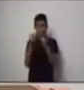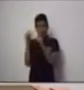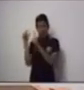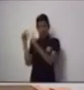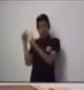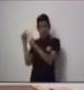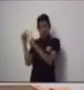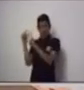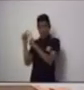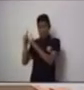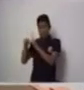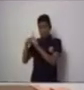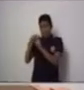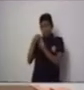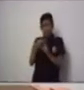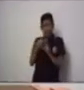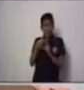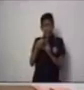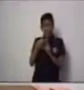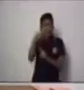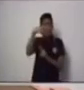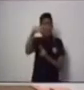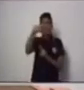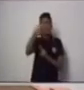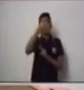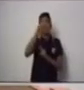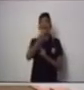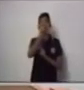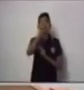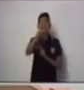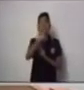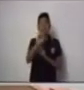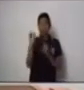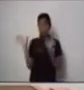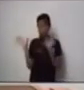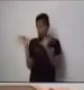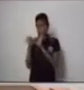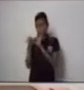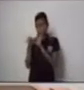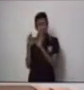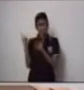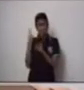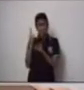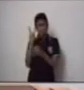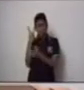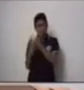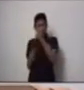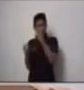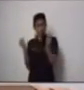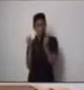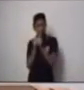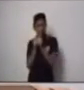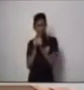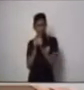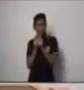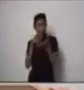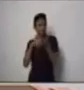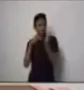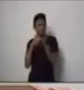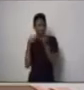pájaro. Las unimos y ahora forman un nuevo significado. Ya